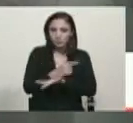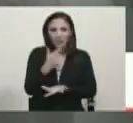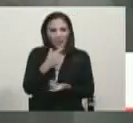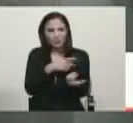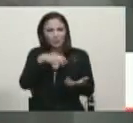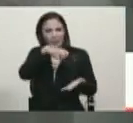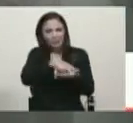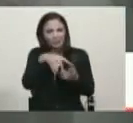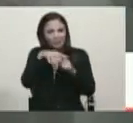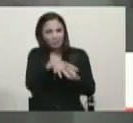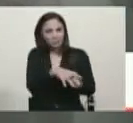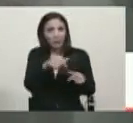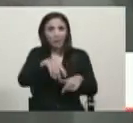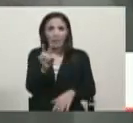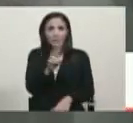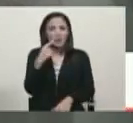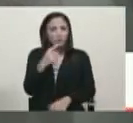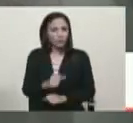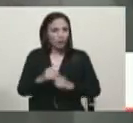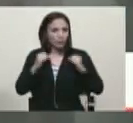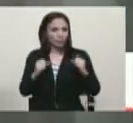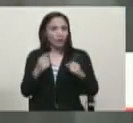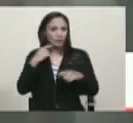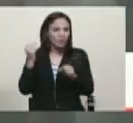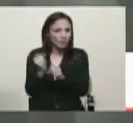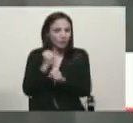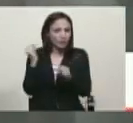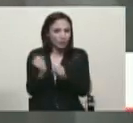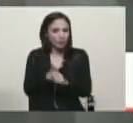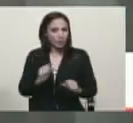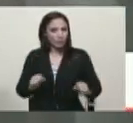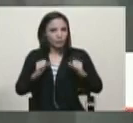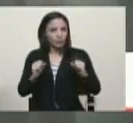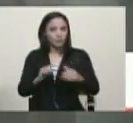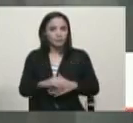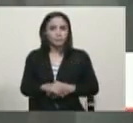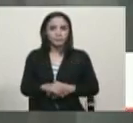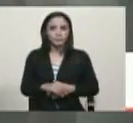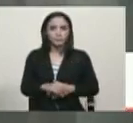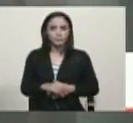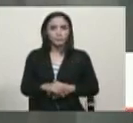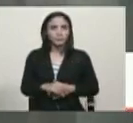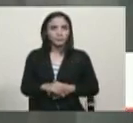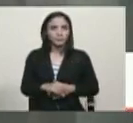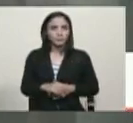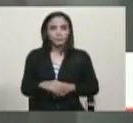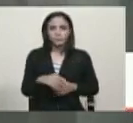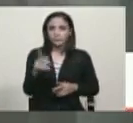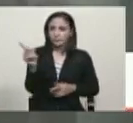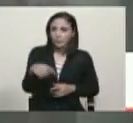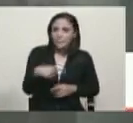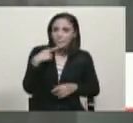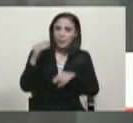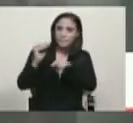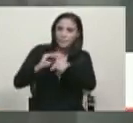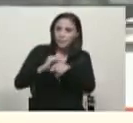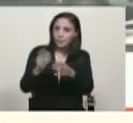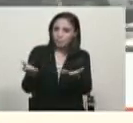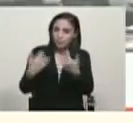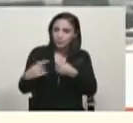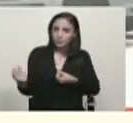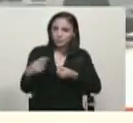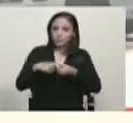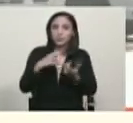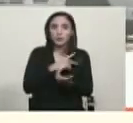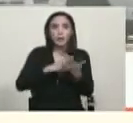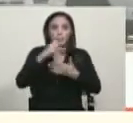mendigos. El pueblo venezolano es trabajador. Invitó también a sumarse al plan de